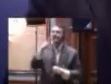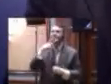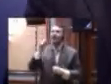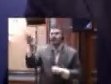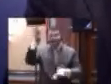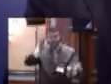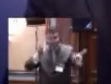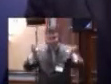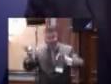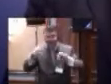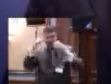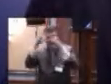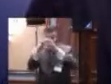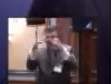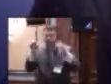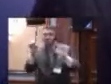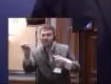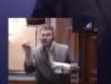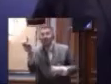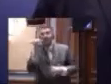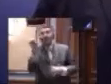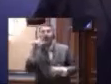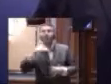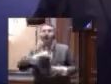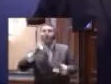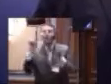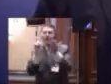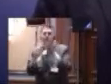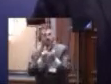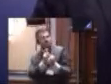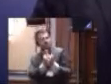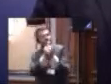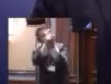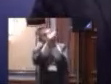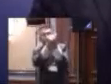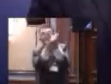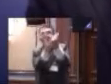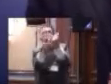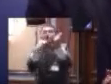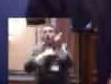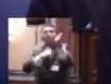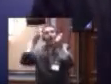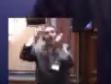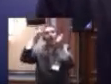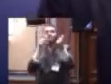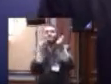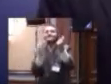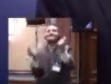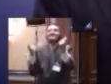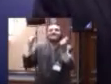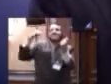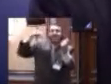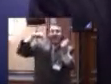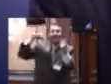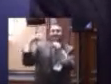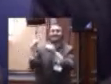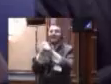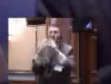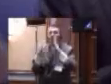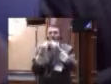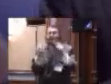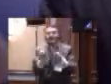ocurrido en Egipto. Me parece que en lo inmediato el gran reto es que la sociedad